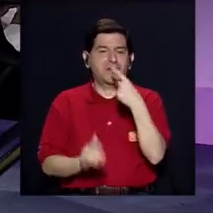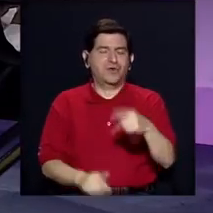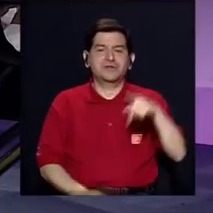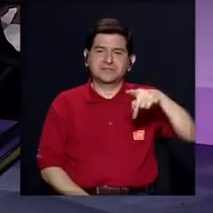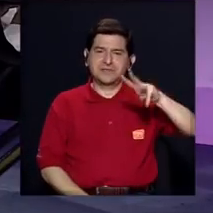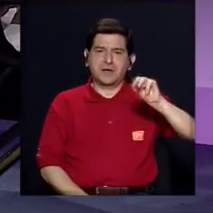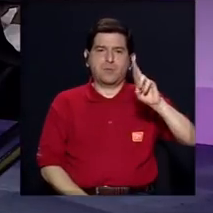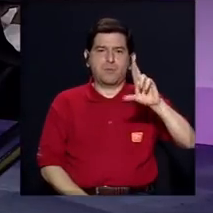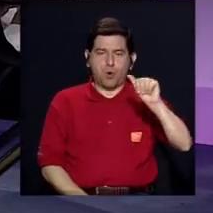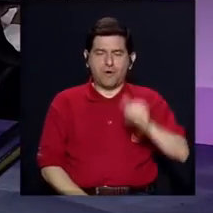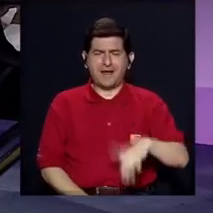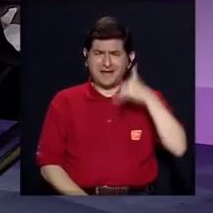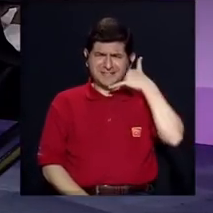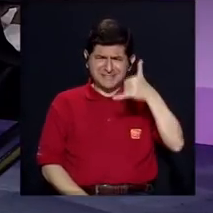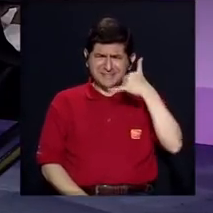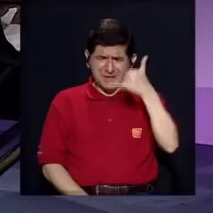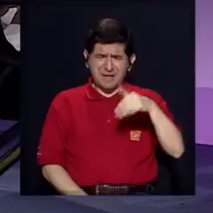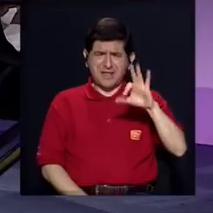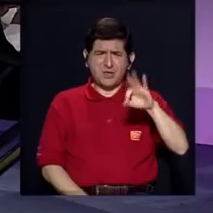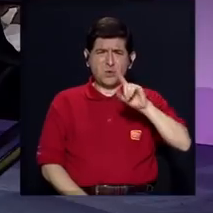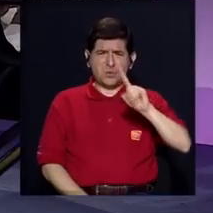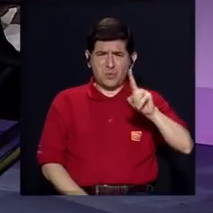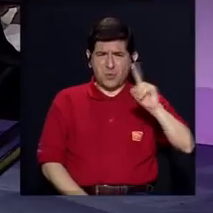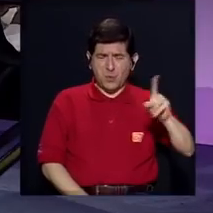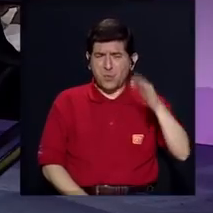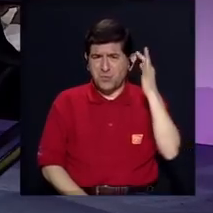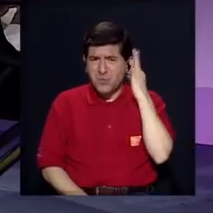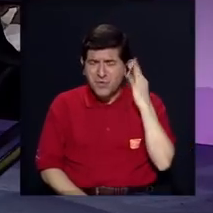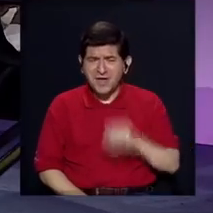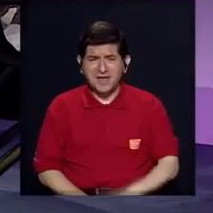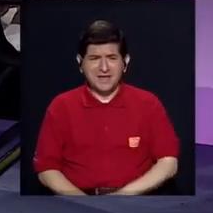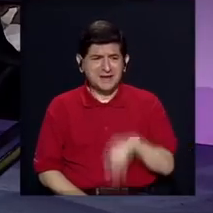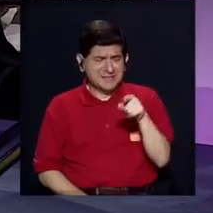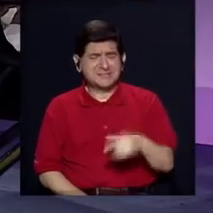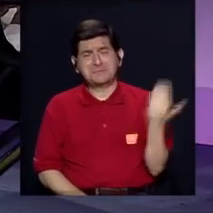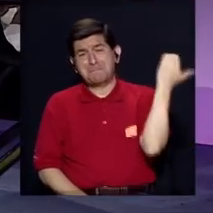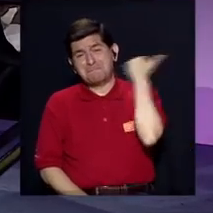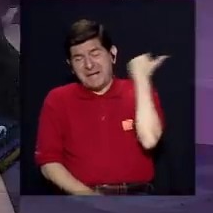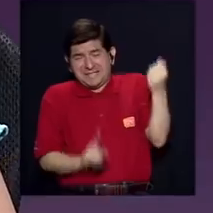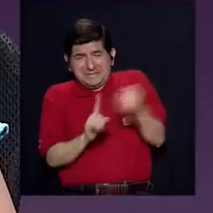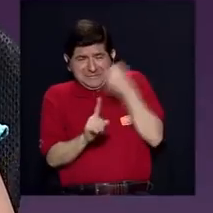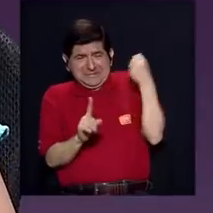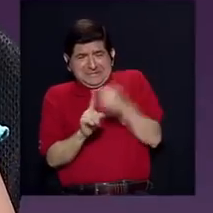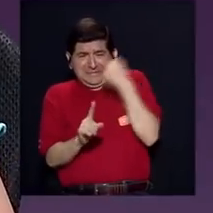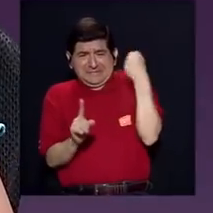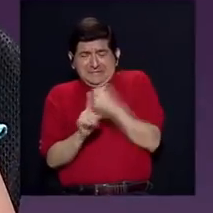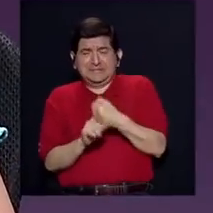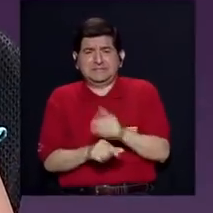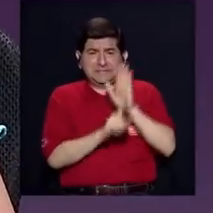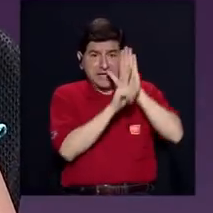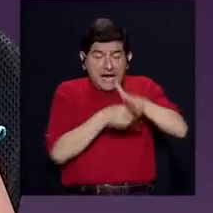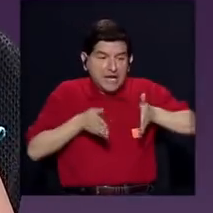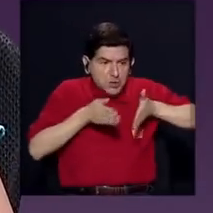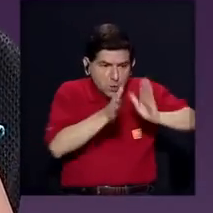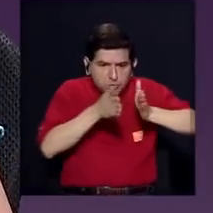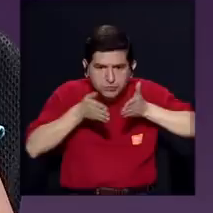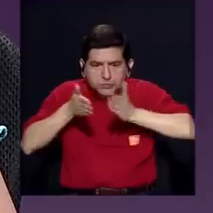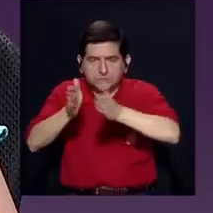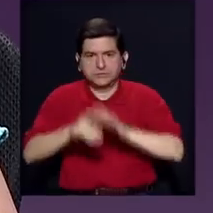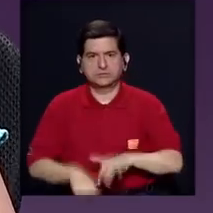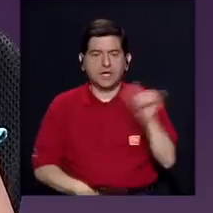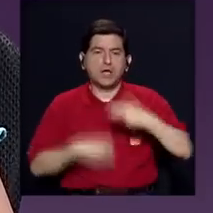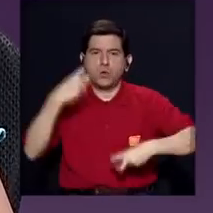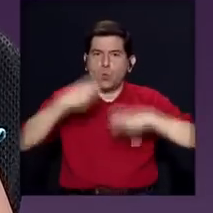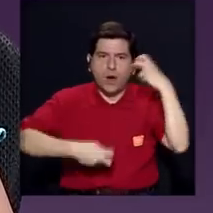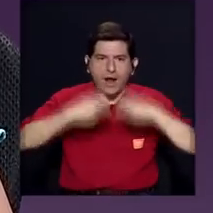patricia cuántas llamadas recibe el 911 de mujeres que son víctimas de violencia el acoso callejero también es un